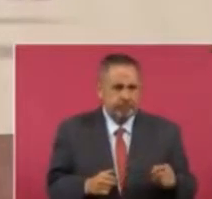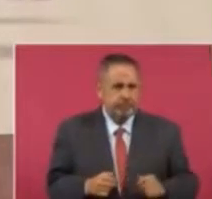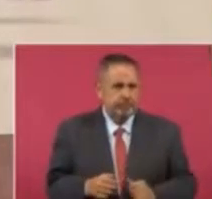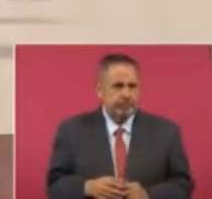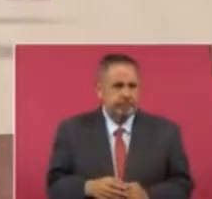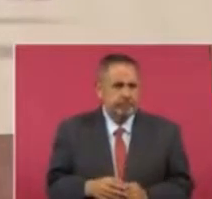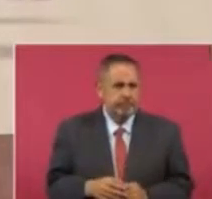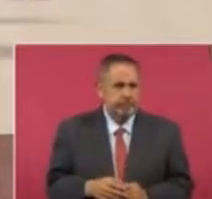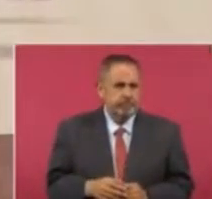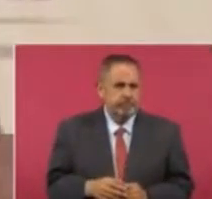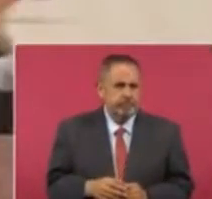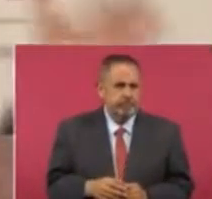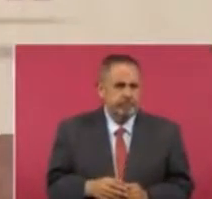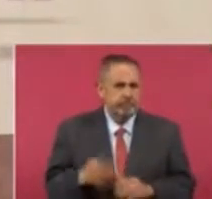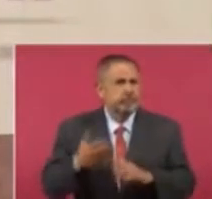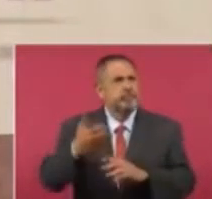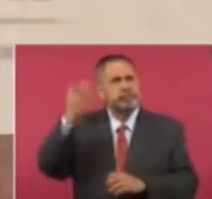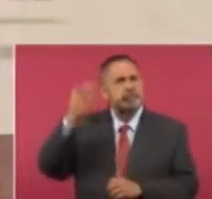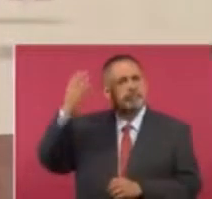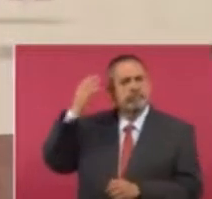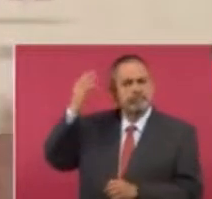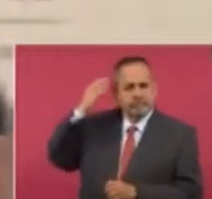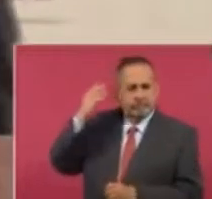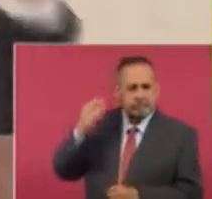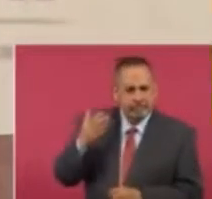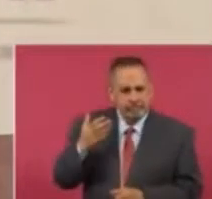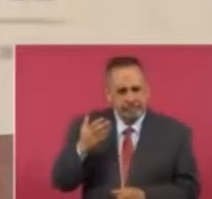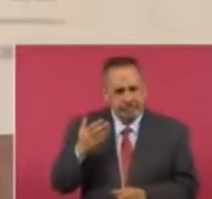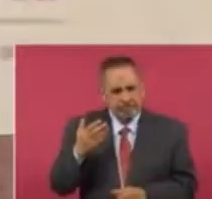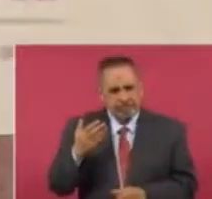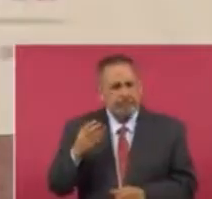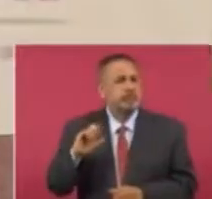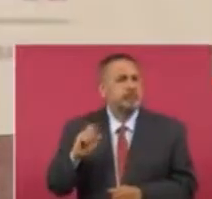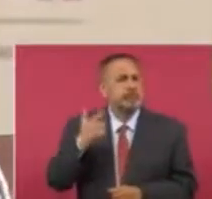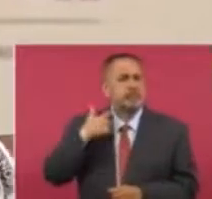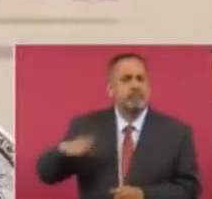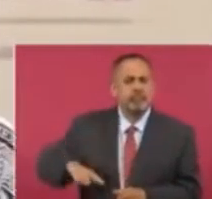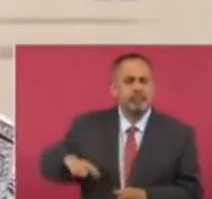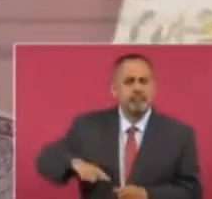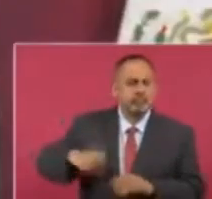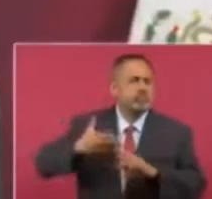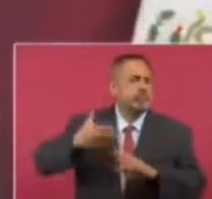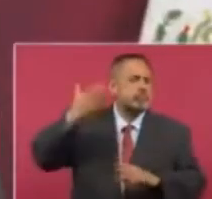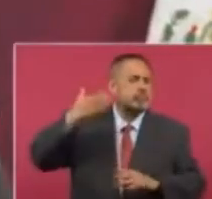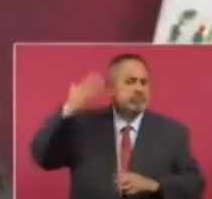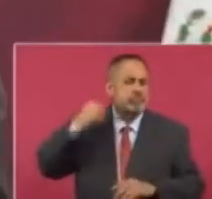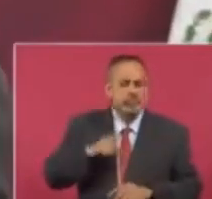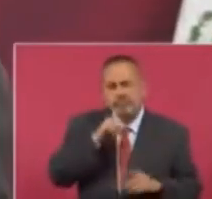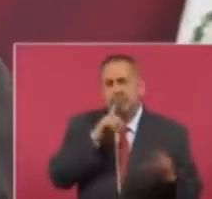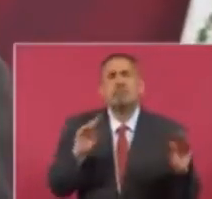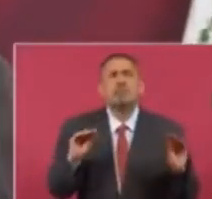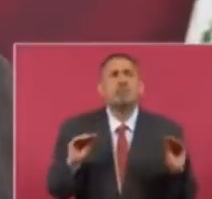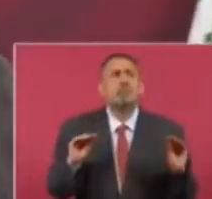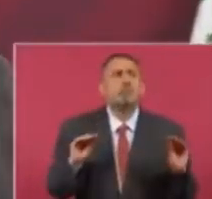humanos en otros casos en los gobiernos anteriores guardaban